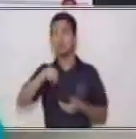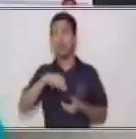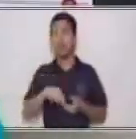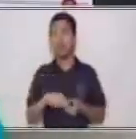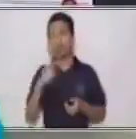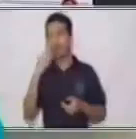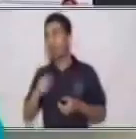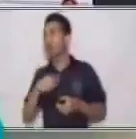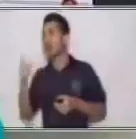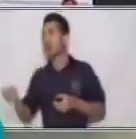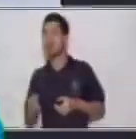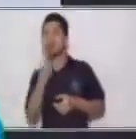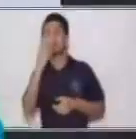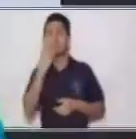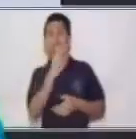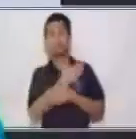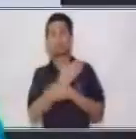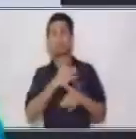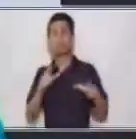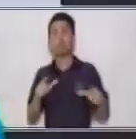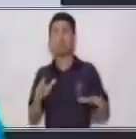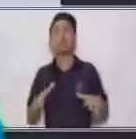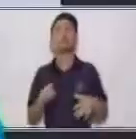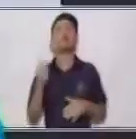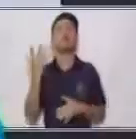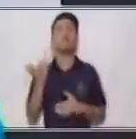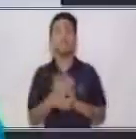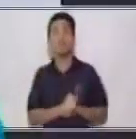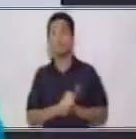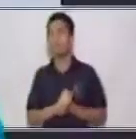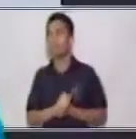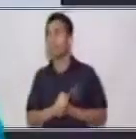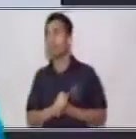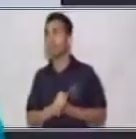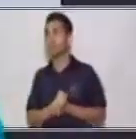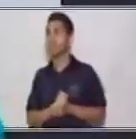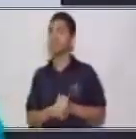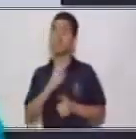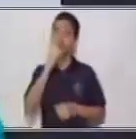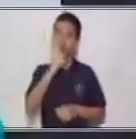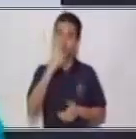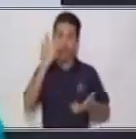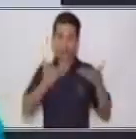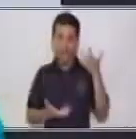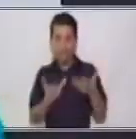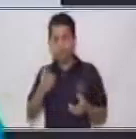3 pasteles? 1,5 libras de azúcar.